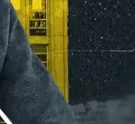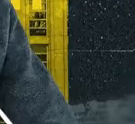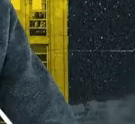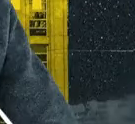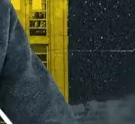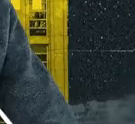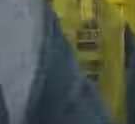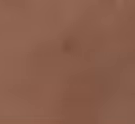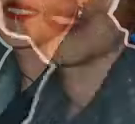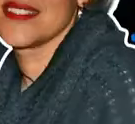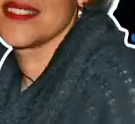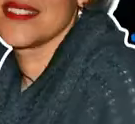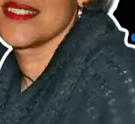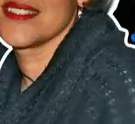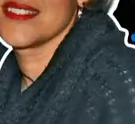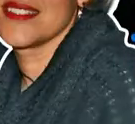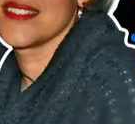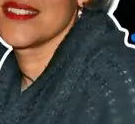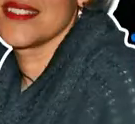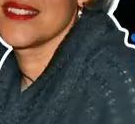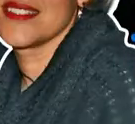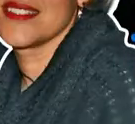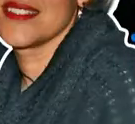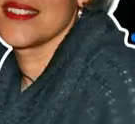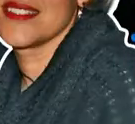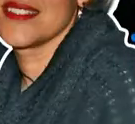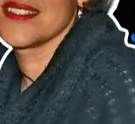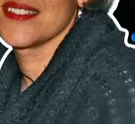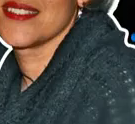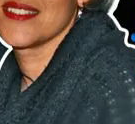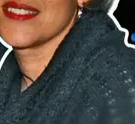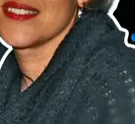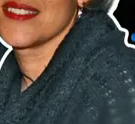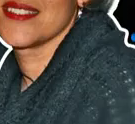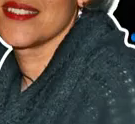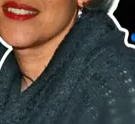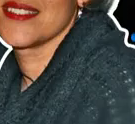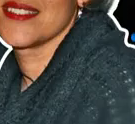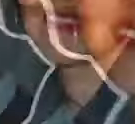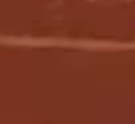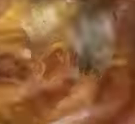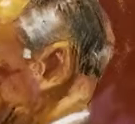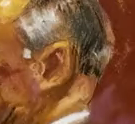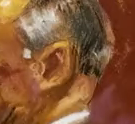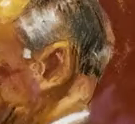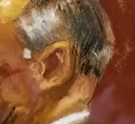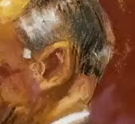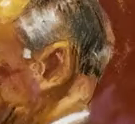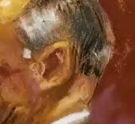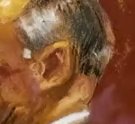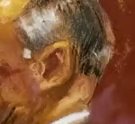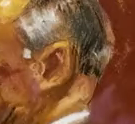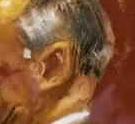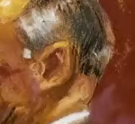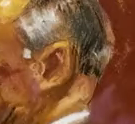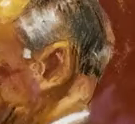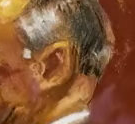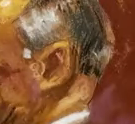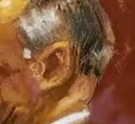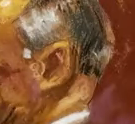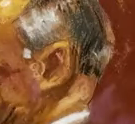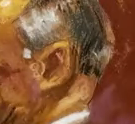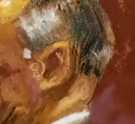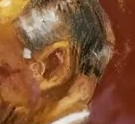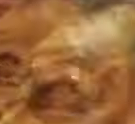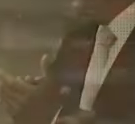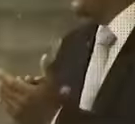Cristina Pereira Gálvez, esposa de Genaro García Luna, el mismo día que un jurado de Estados Unidos declaró